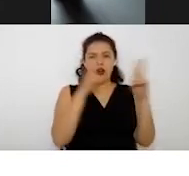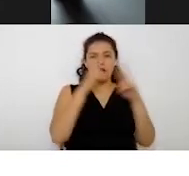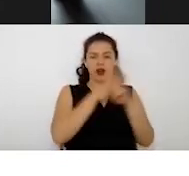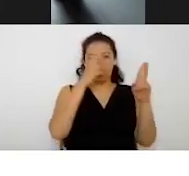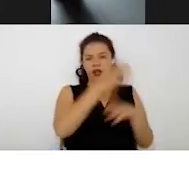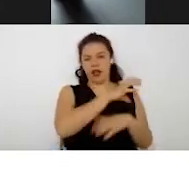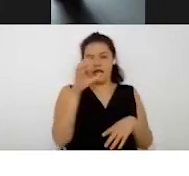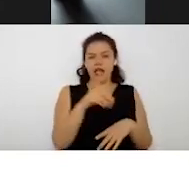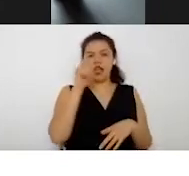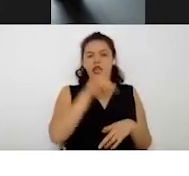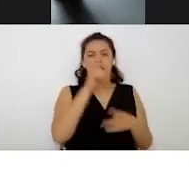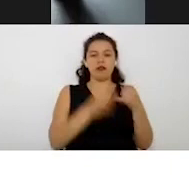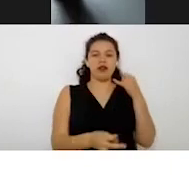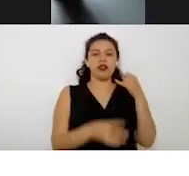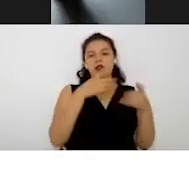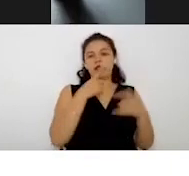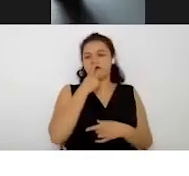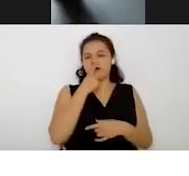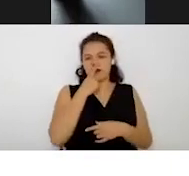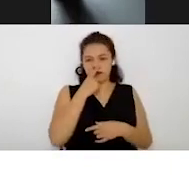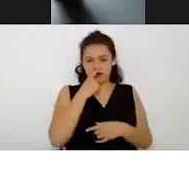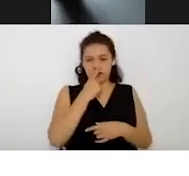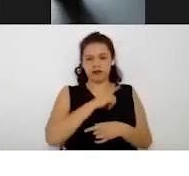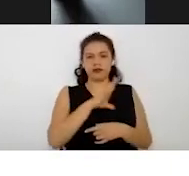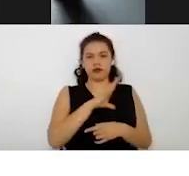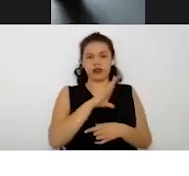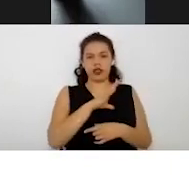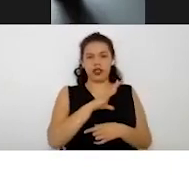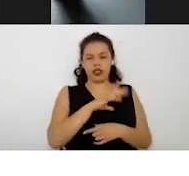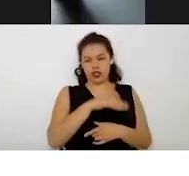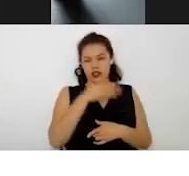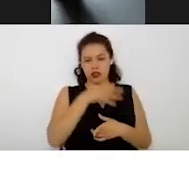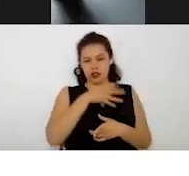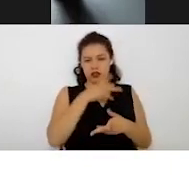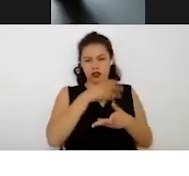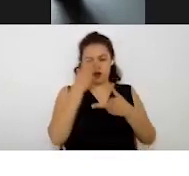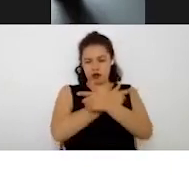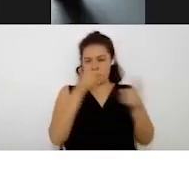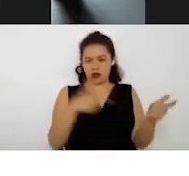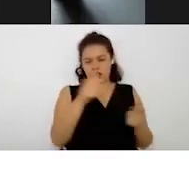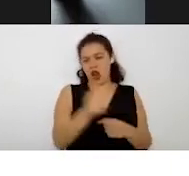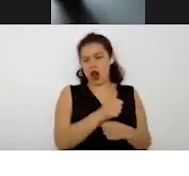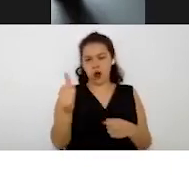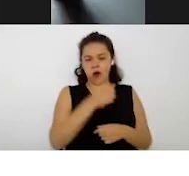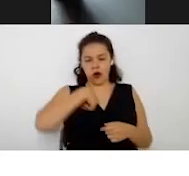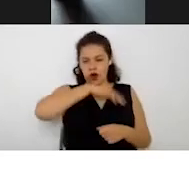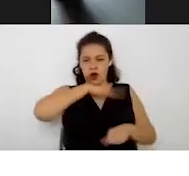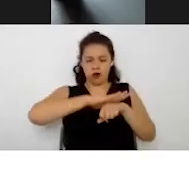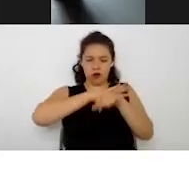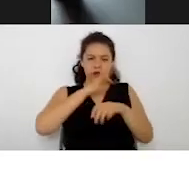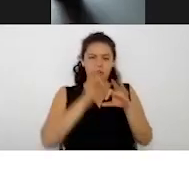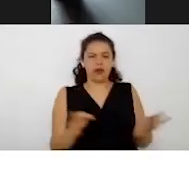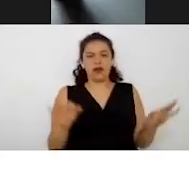respiración, que es CAB. De ahí la circulación, por eso es que le damos prioridad o